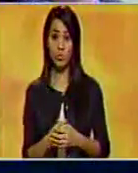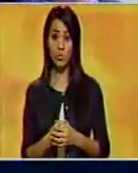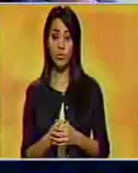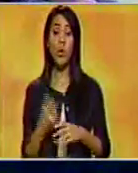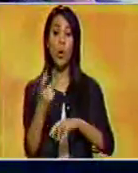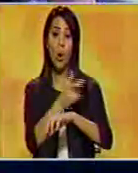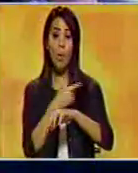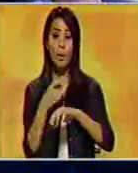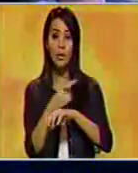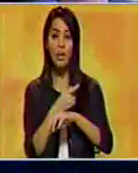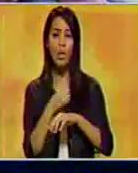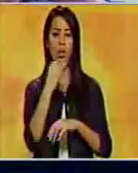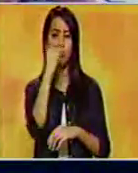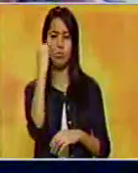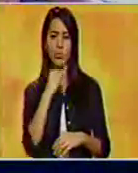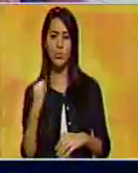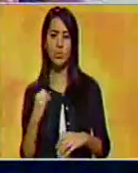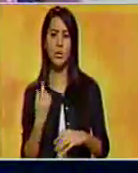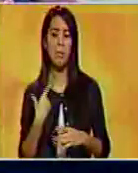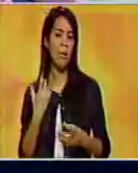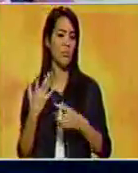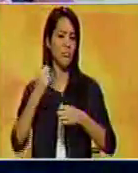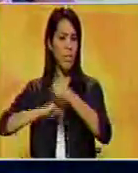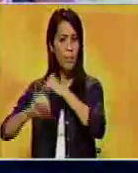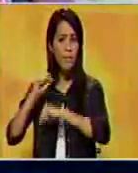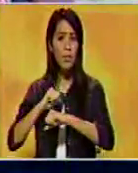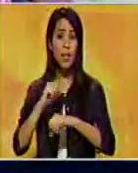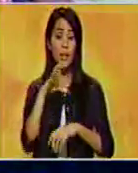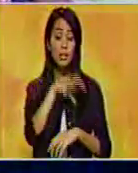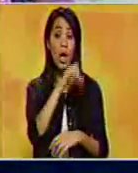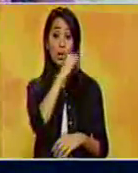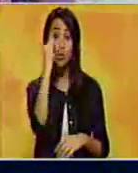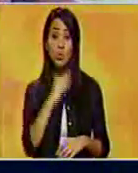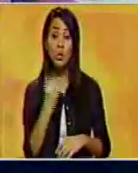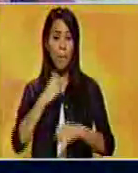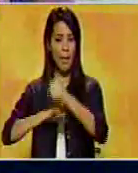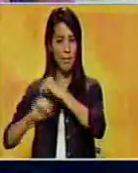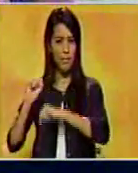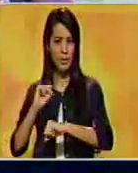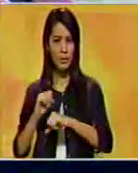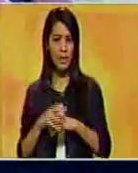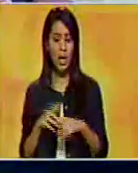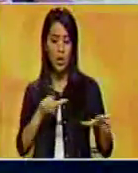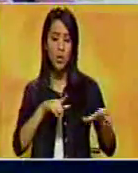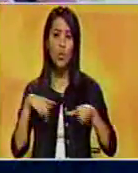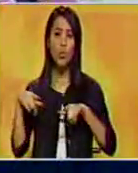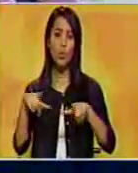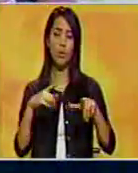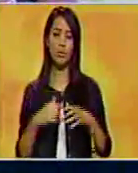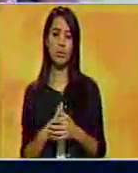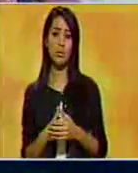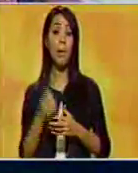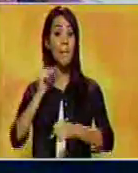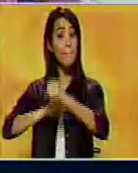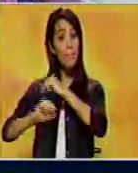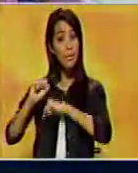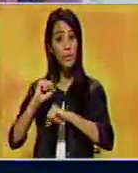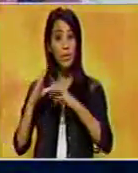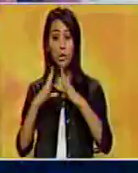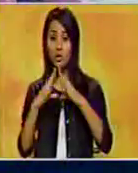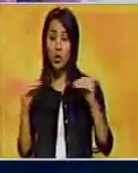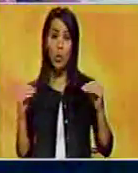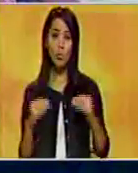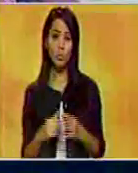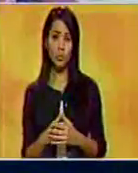gobernación del estado zulia para defender al estado zulia para defender la regionalización para defender la descentralización